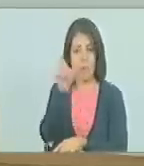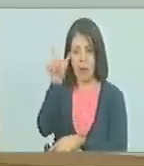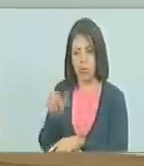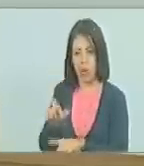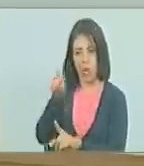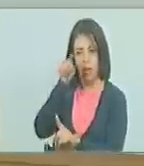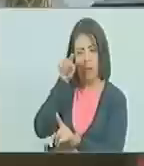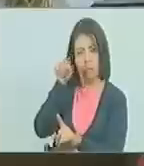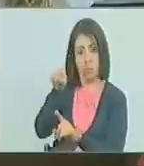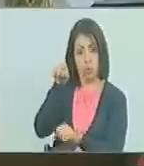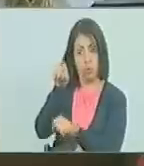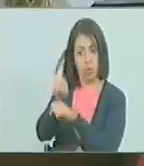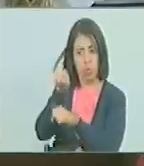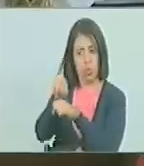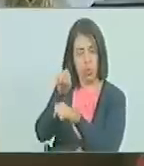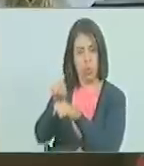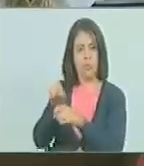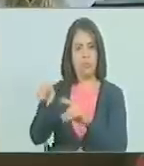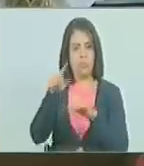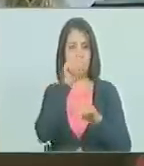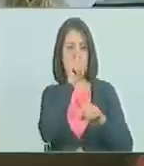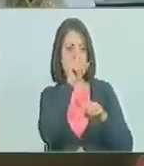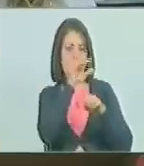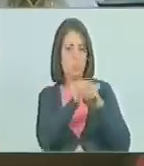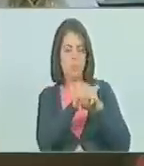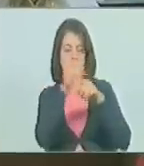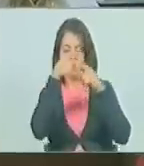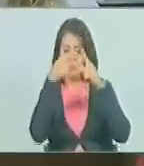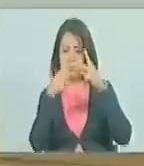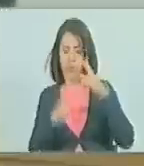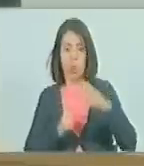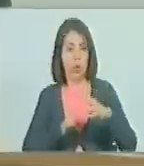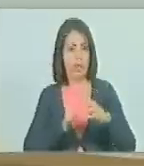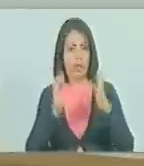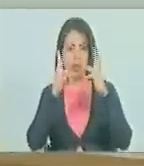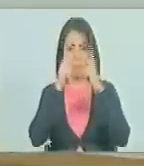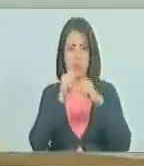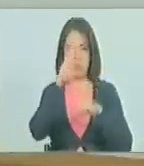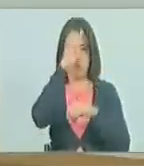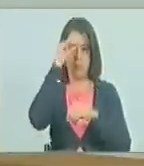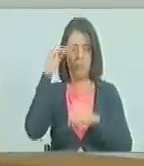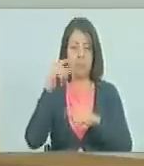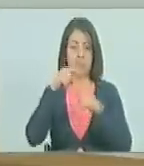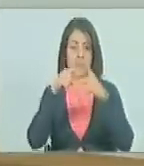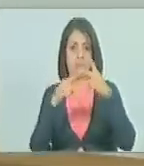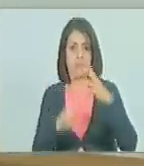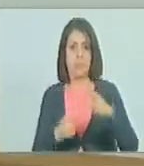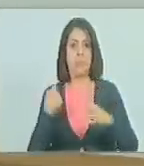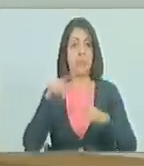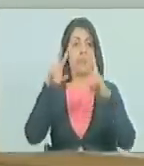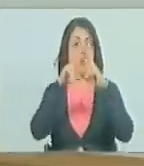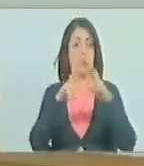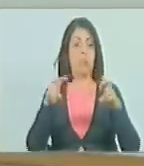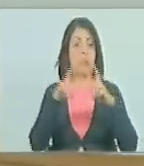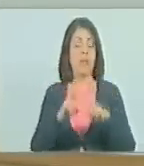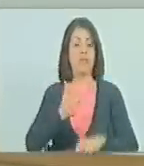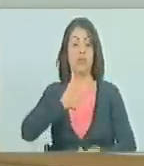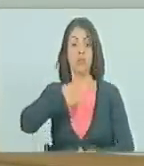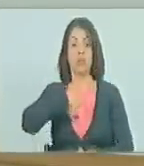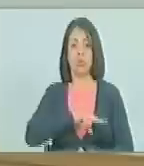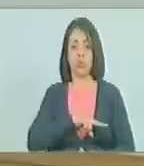aquí. De Donald Trump, de Bolton, de Spear, de Rubio, de Story. Eso es lo que tenemos que investigar